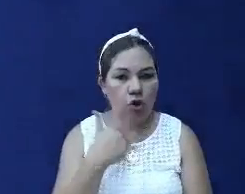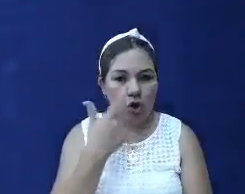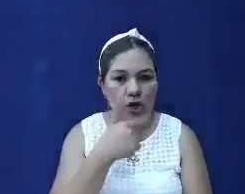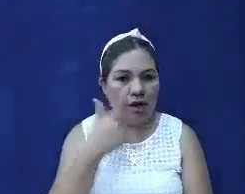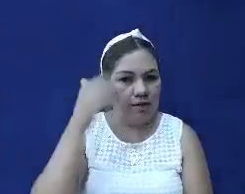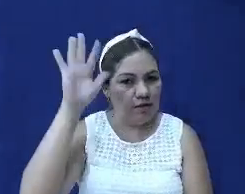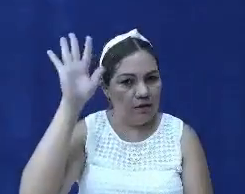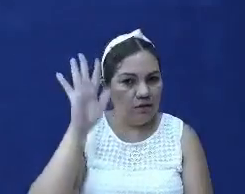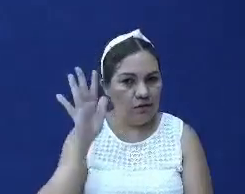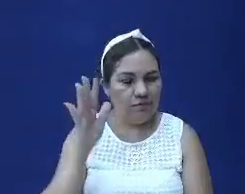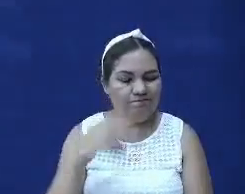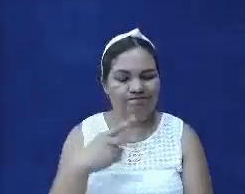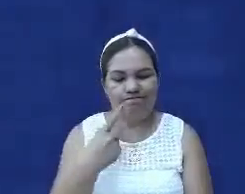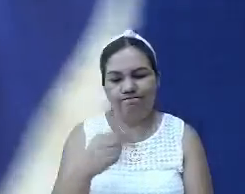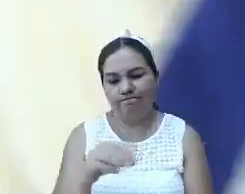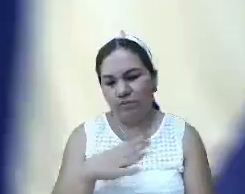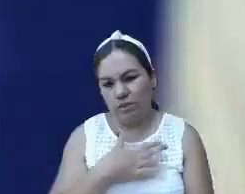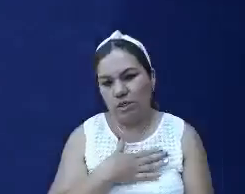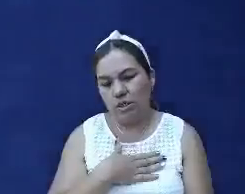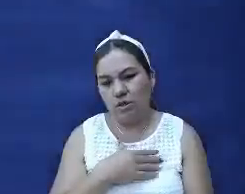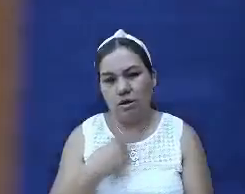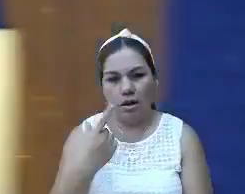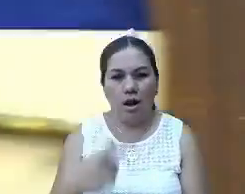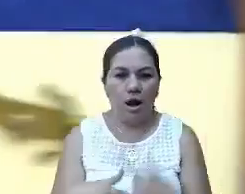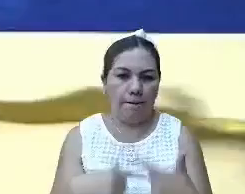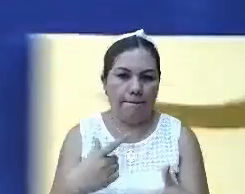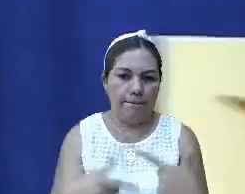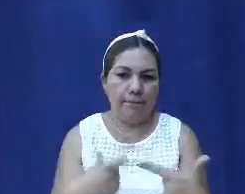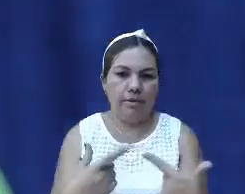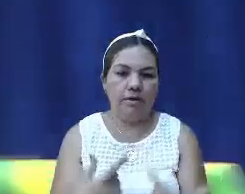No, pero yo creo que va a cambiar todavía. ¿Qué va a cambiar más?